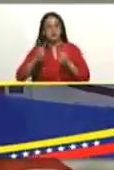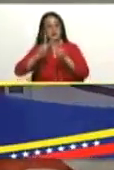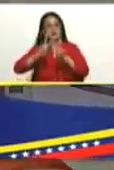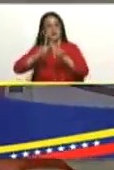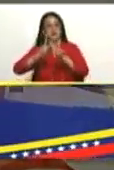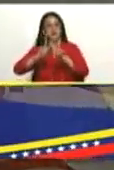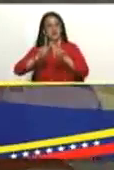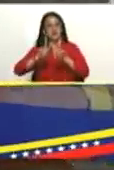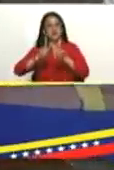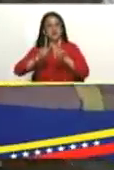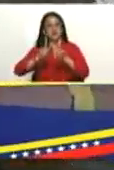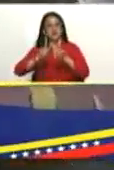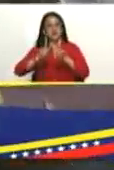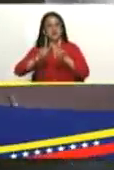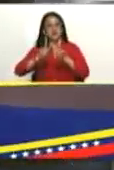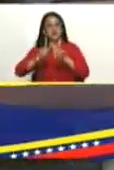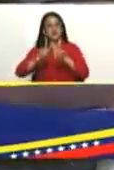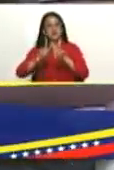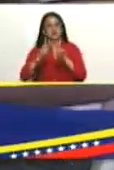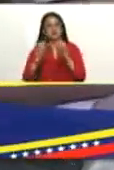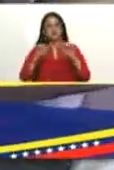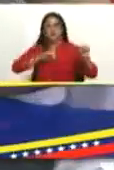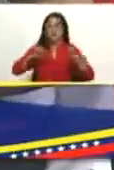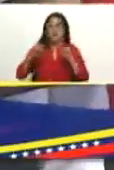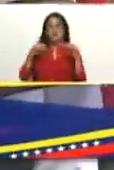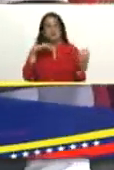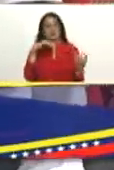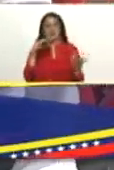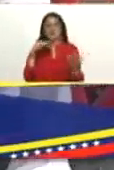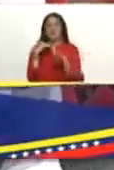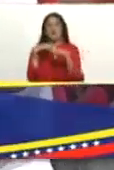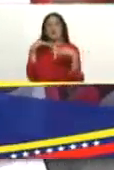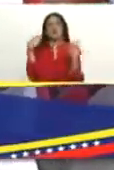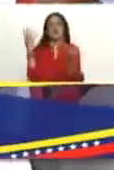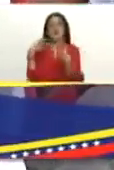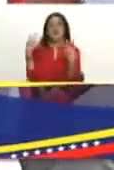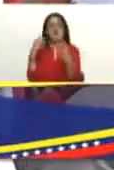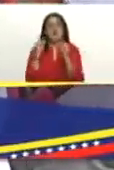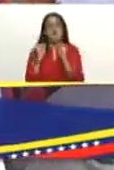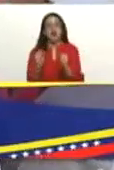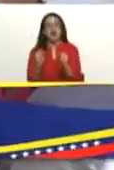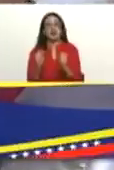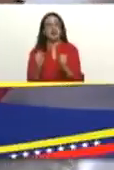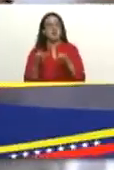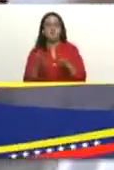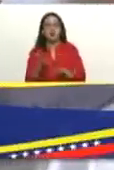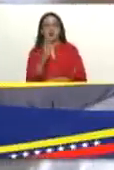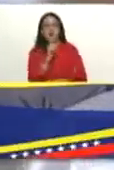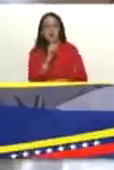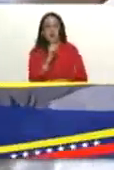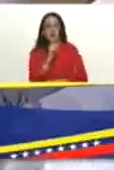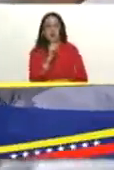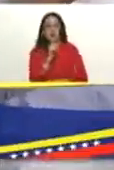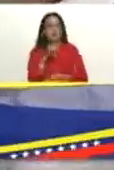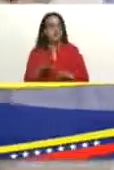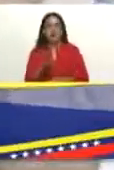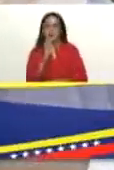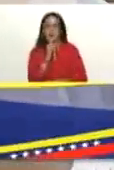Venezuela, bueno, ha pasado tormentas, huracanes, y nada la ha detenido. No nos hemos